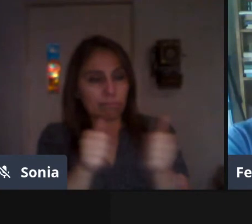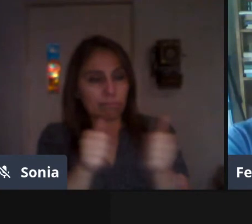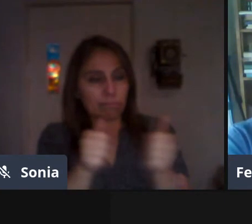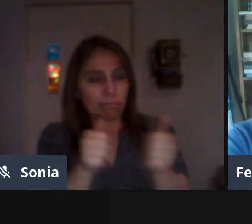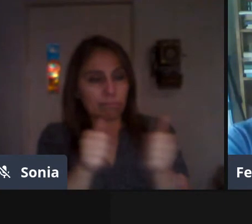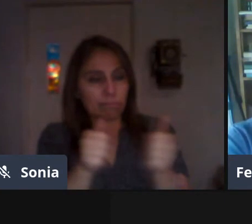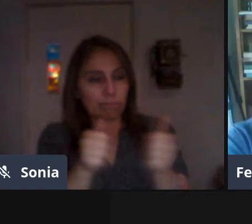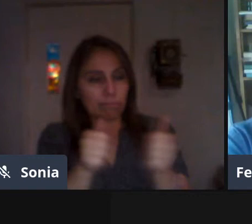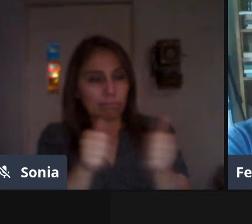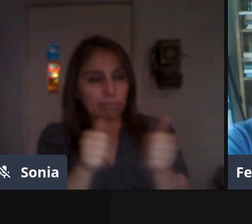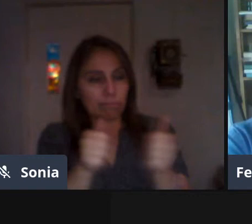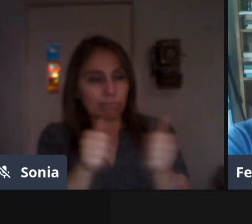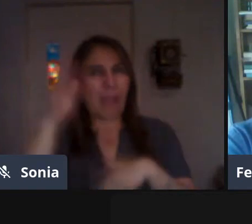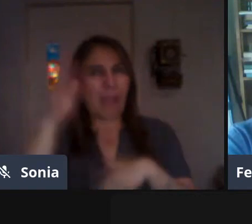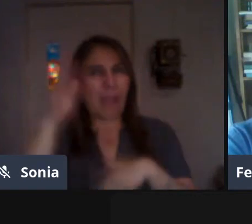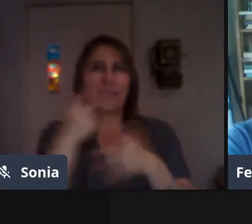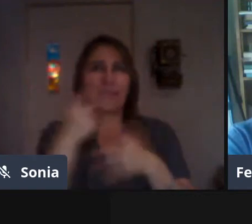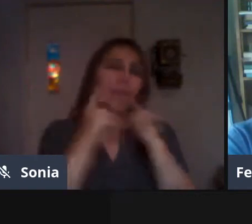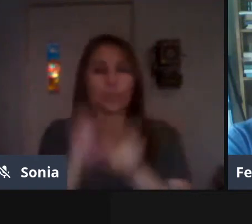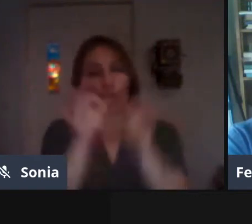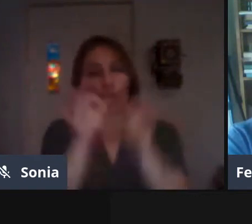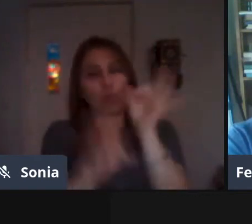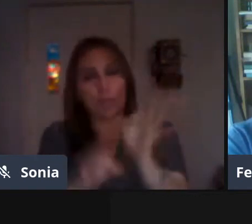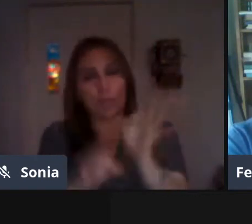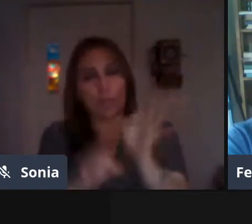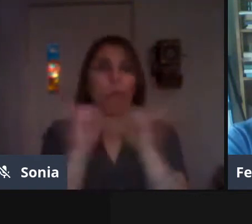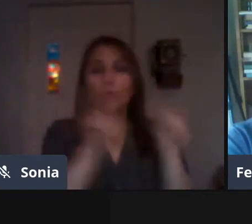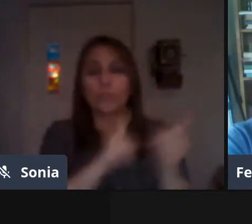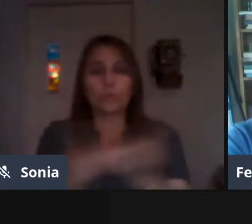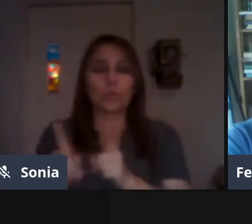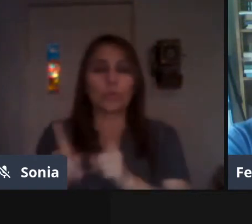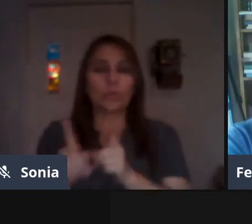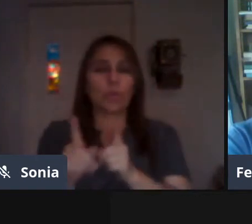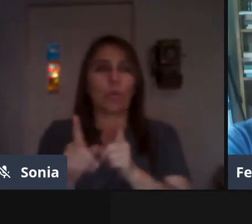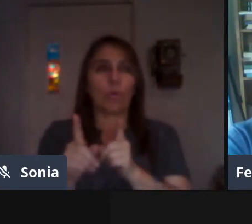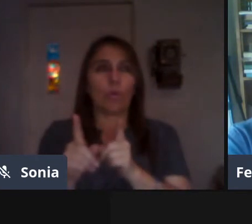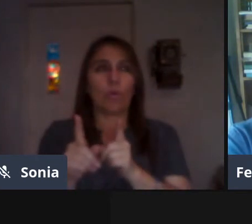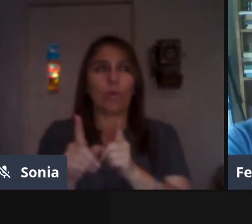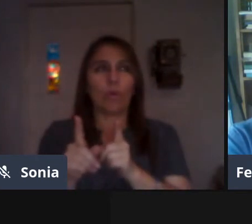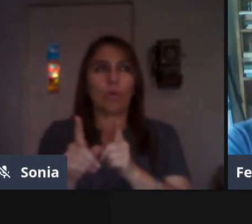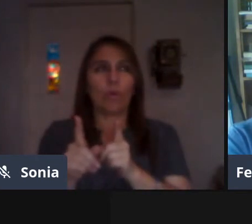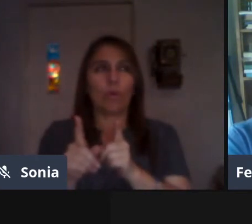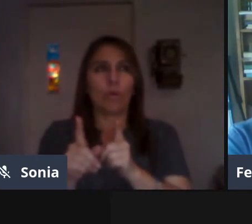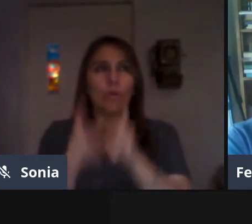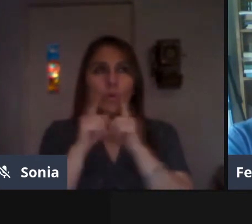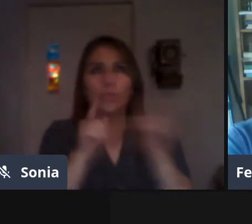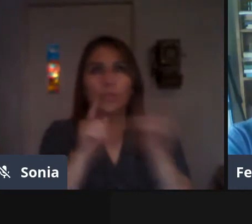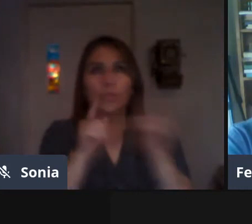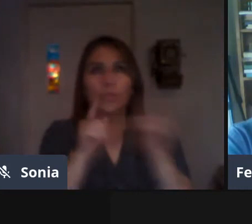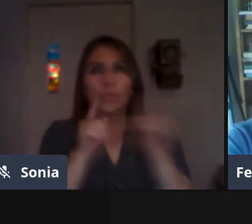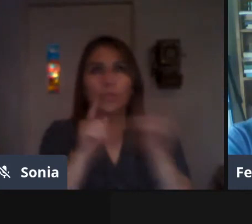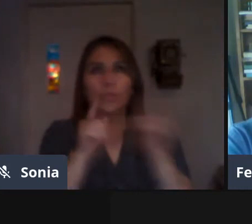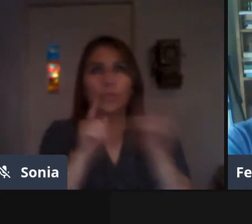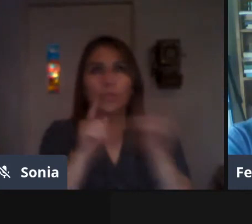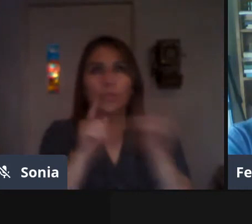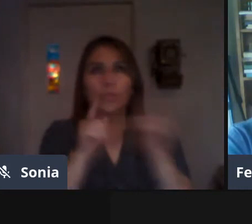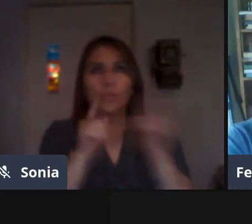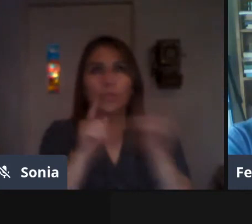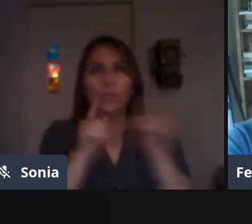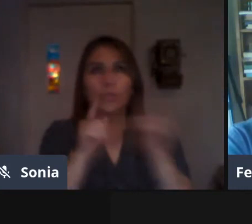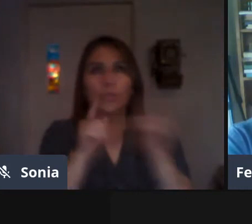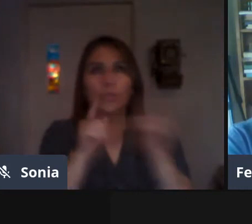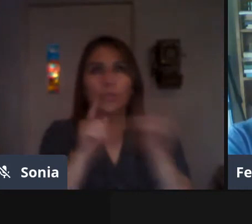por ejemplo en este momento que va a haber un relato de la función de la verdad o el relato jurídico de la justicia especial para